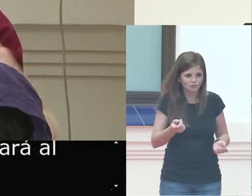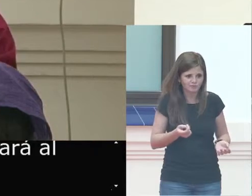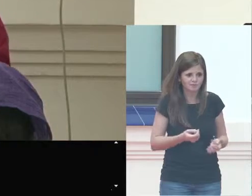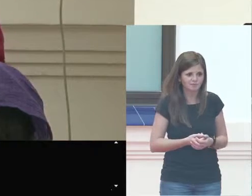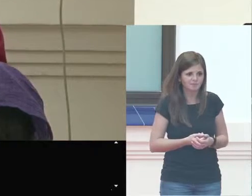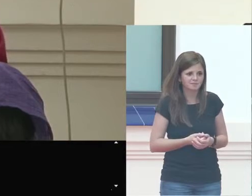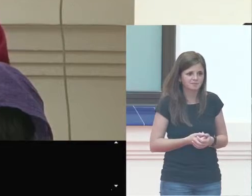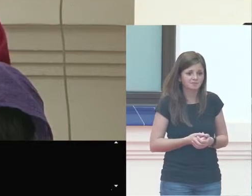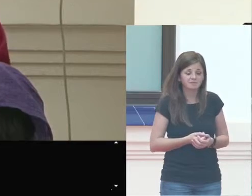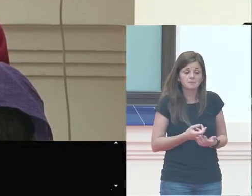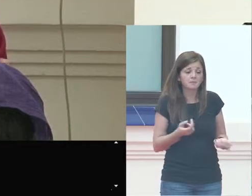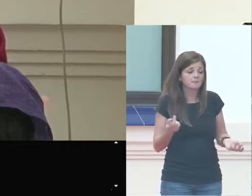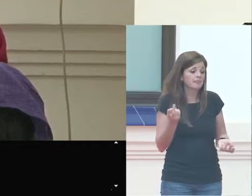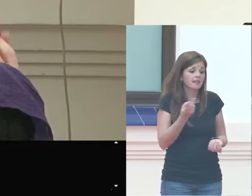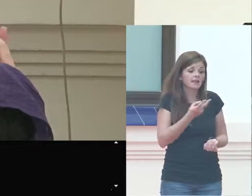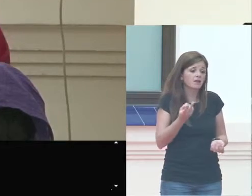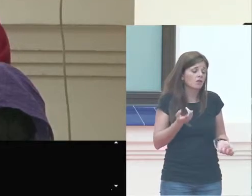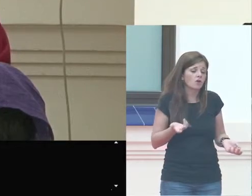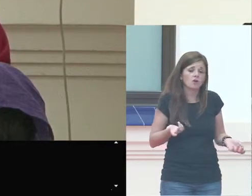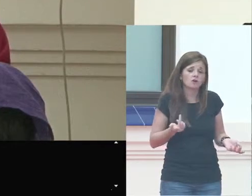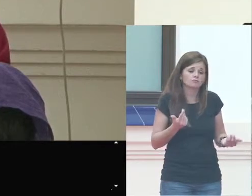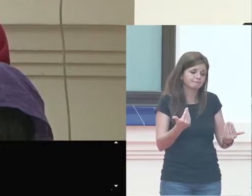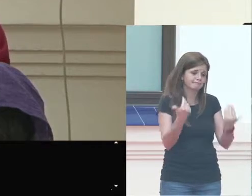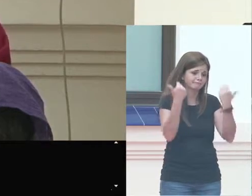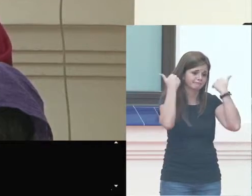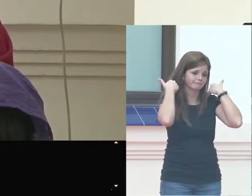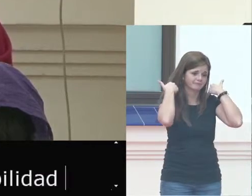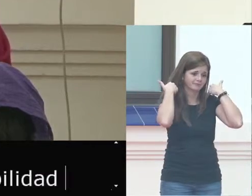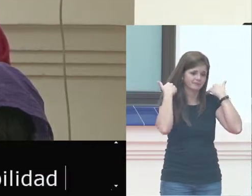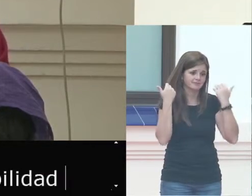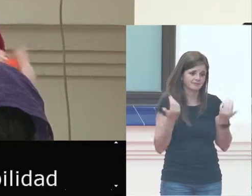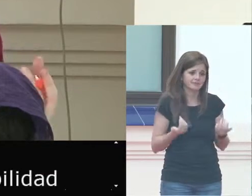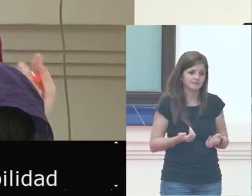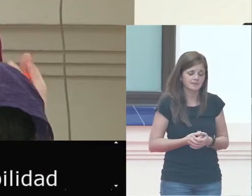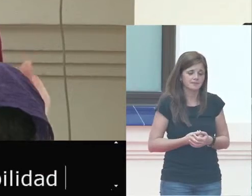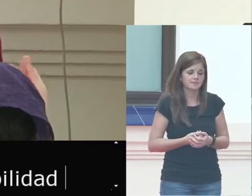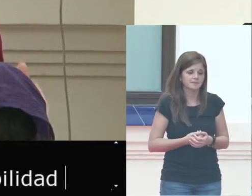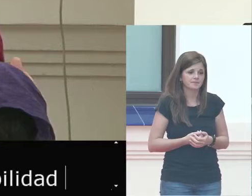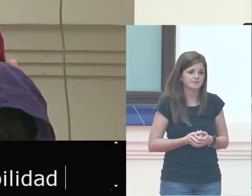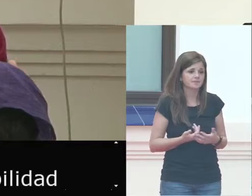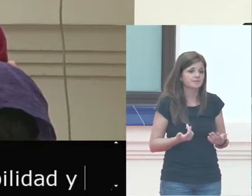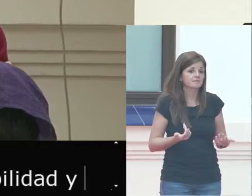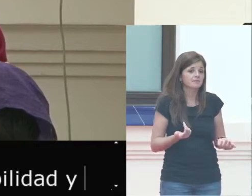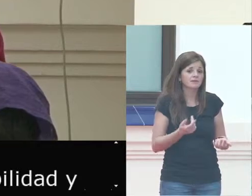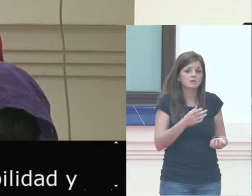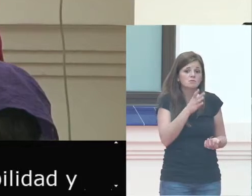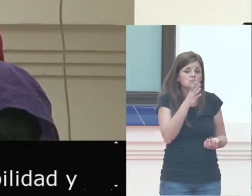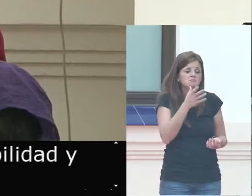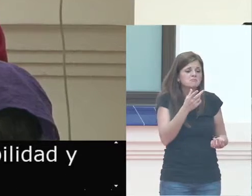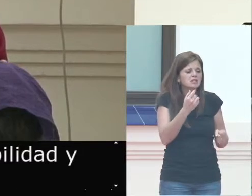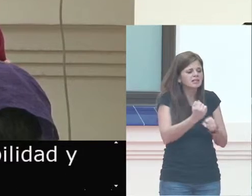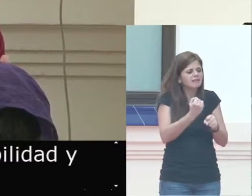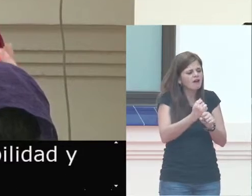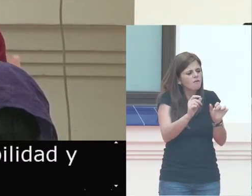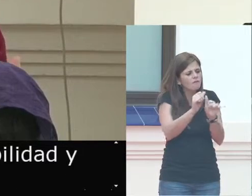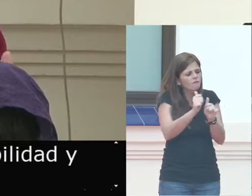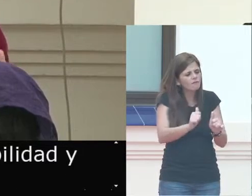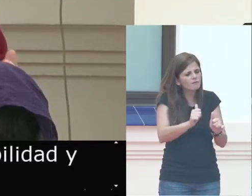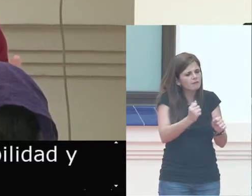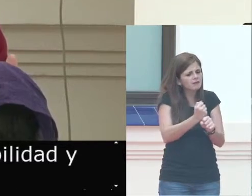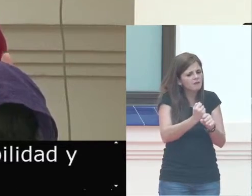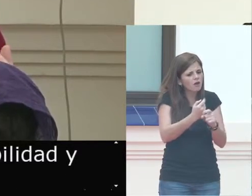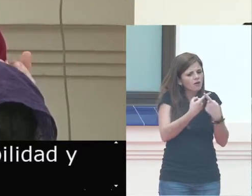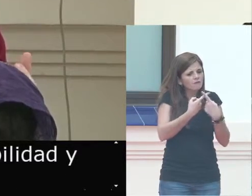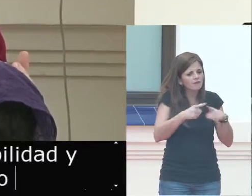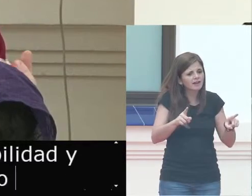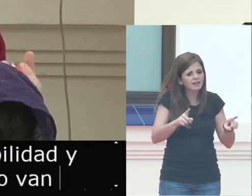Y las dos partes tienen una responsabilidad y porque trabajan de manera distinta no van a